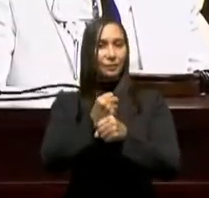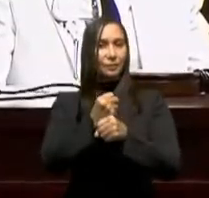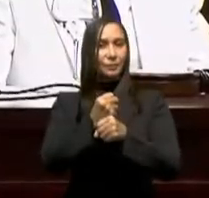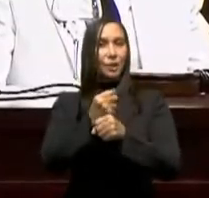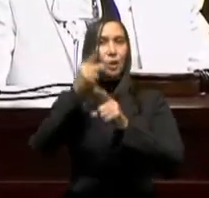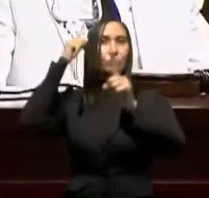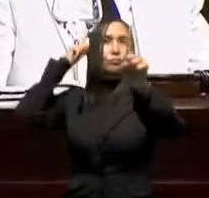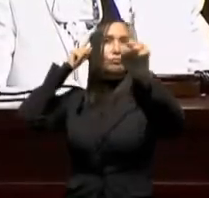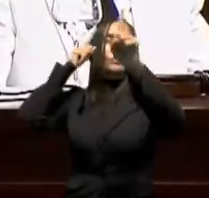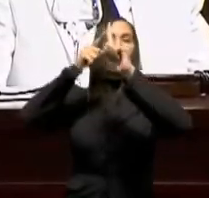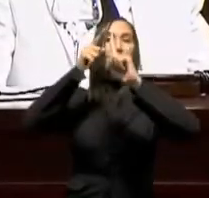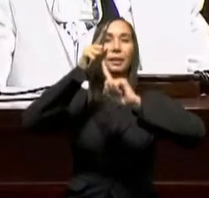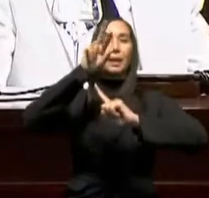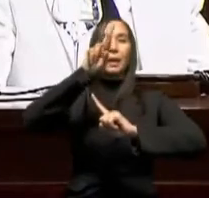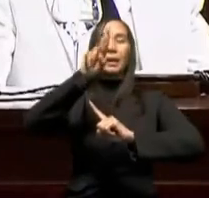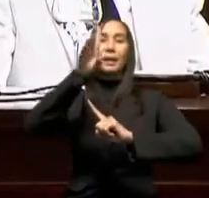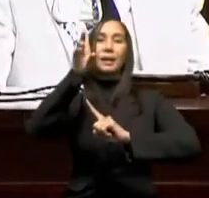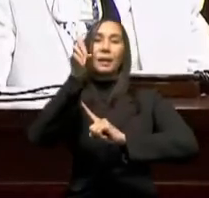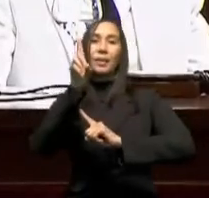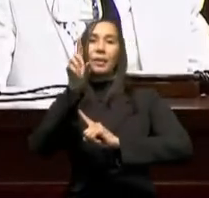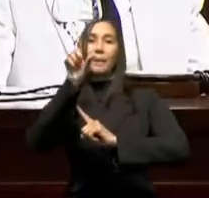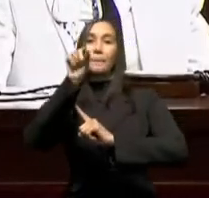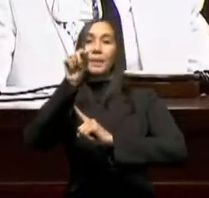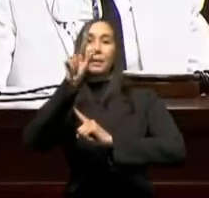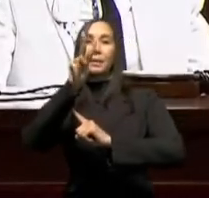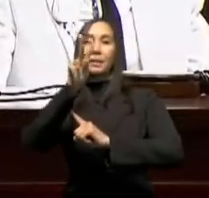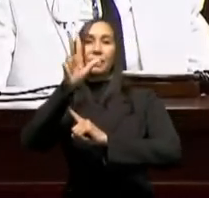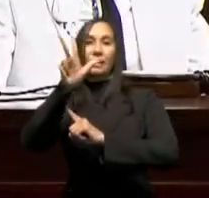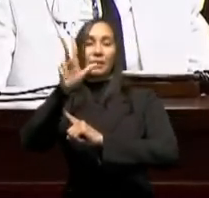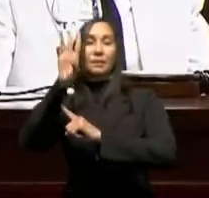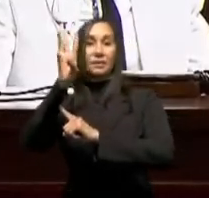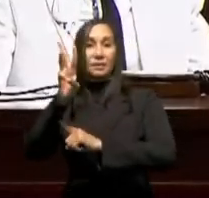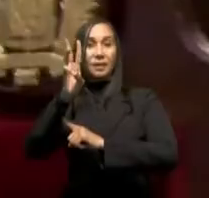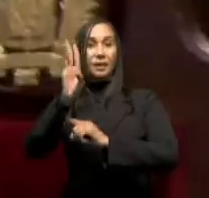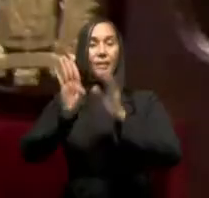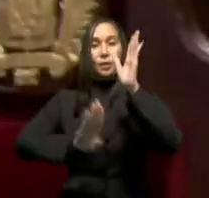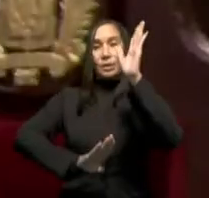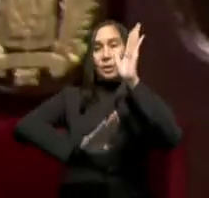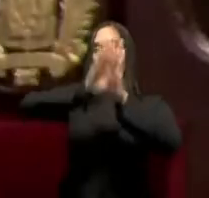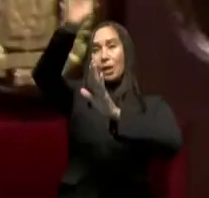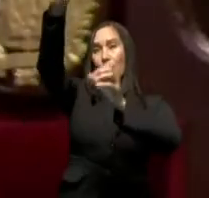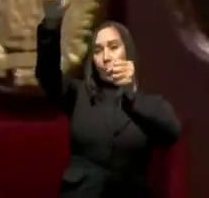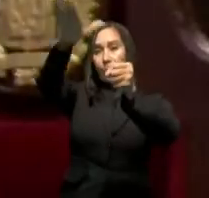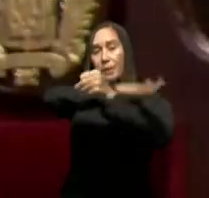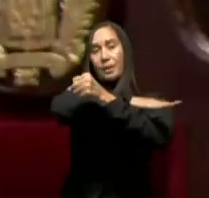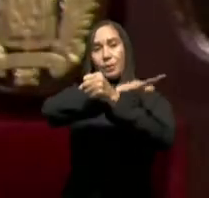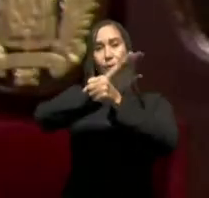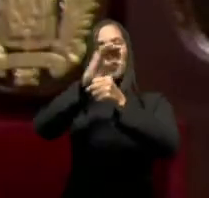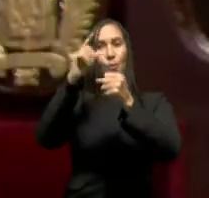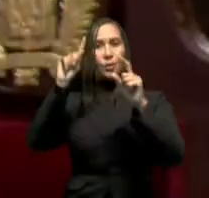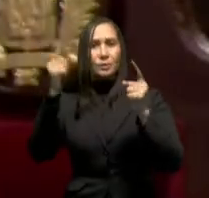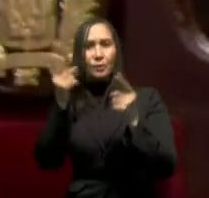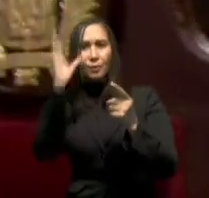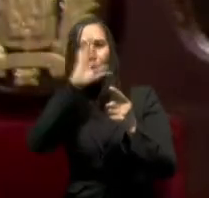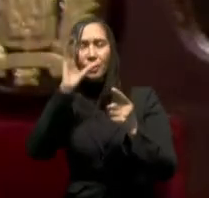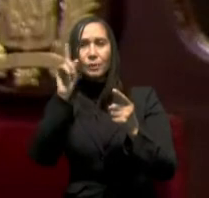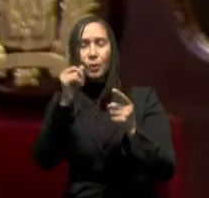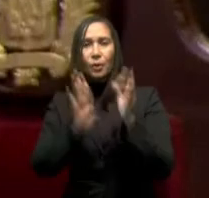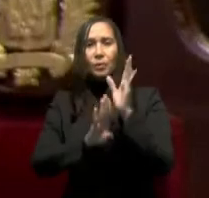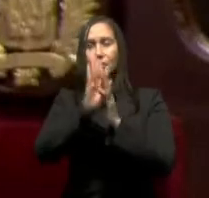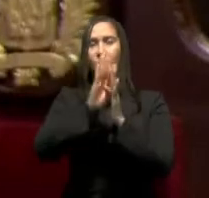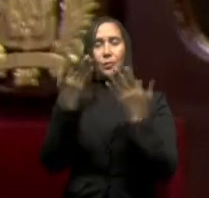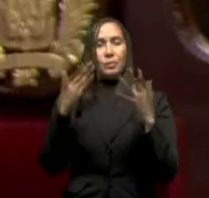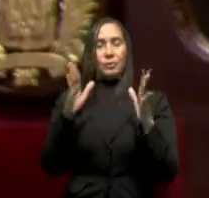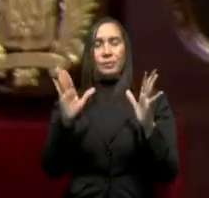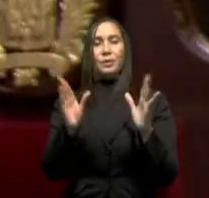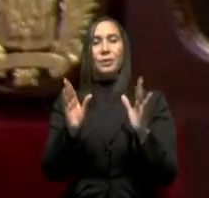nuestra meta RD 2036 de alcanzar el desarrollo pleno no busca solo crecer, algo que hemos hecho bien